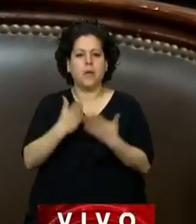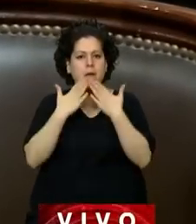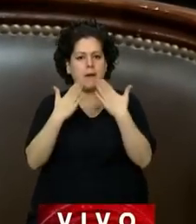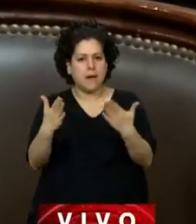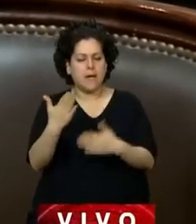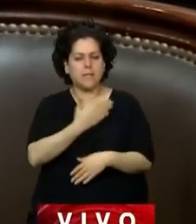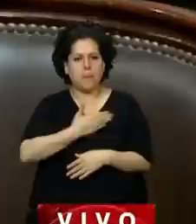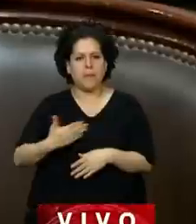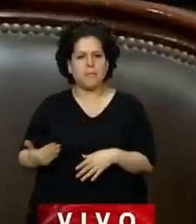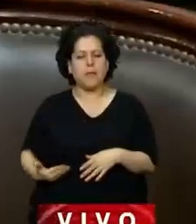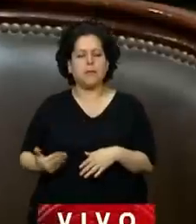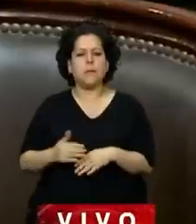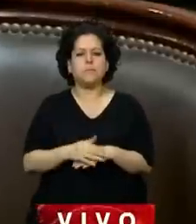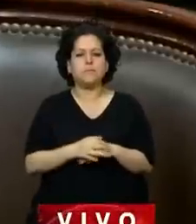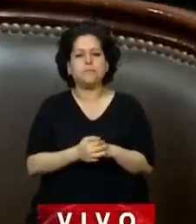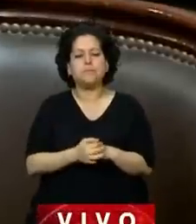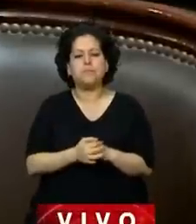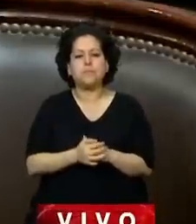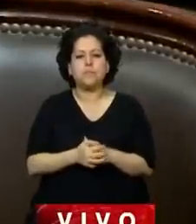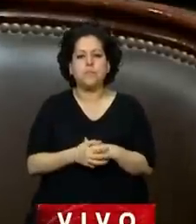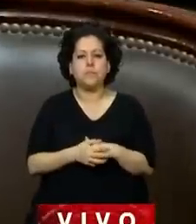Gracias, señor presidente.